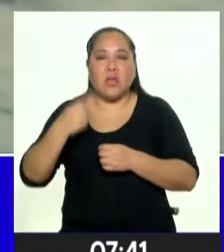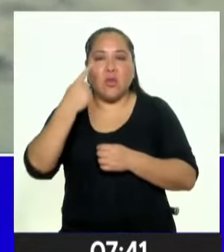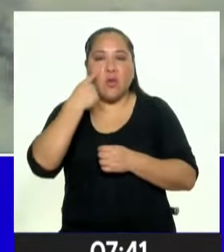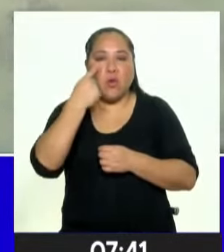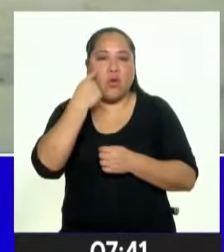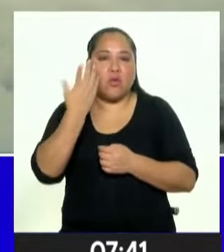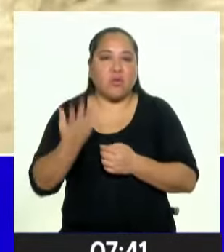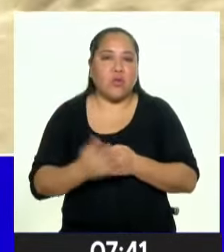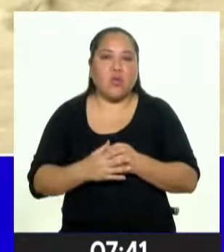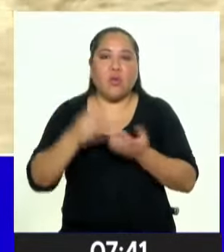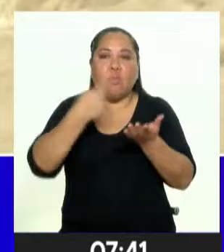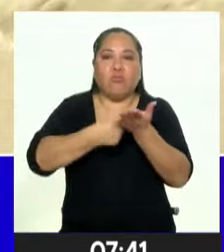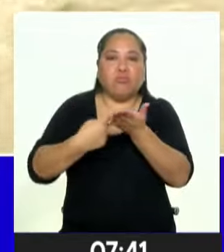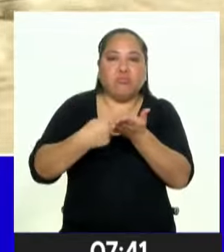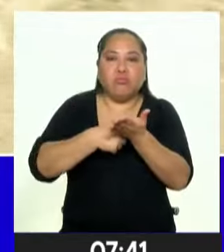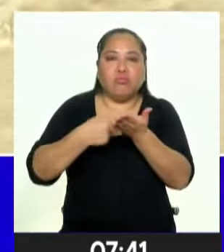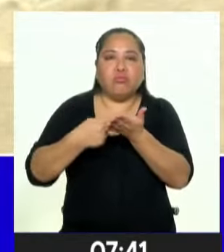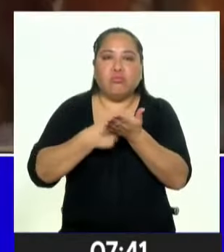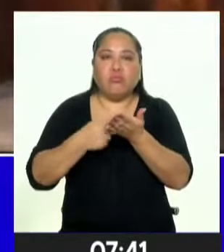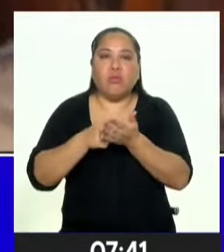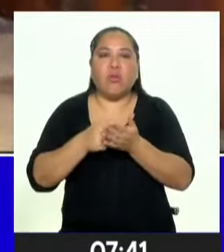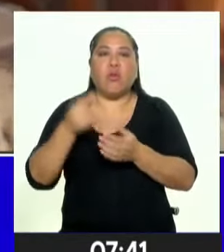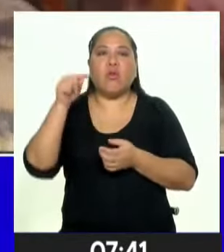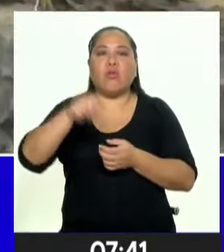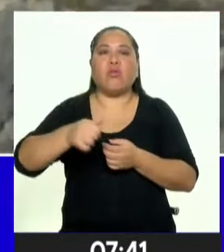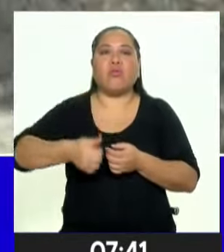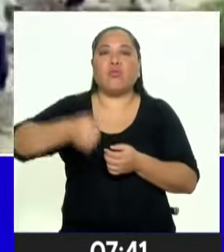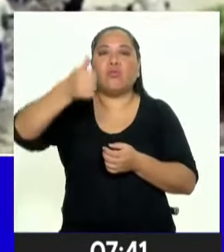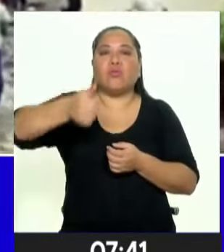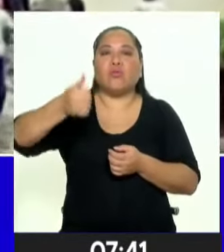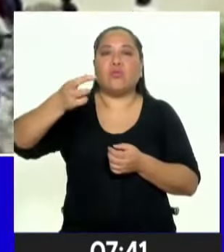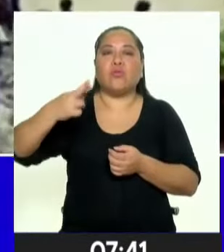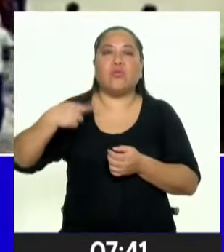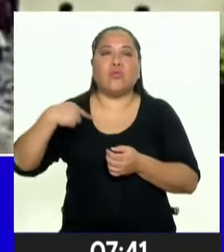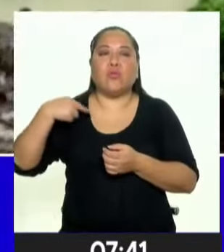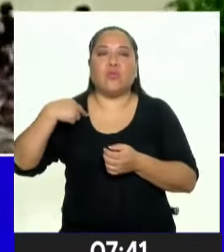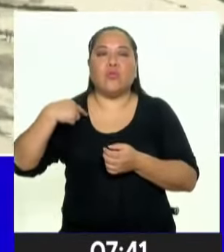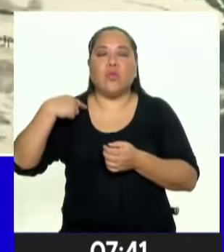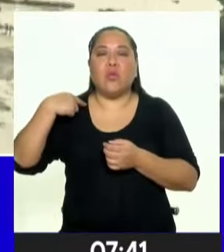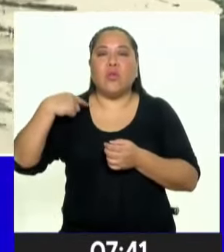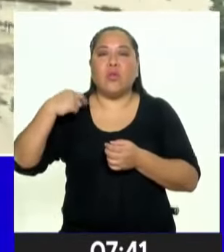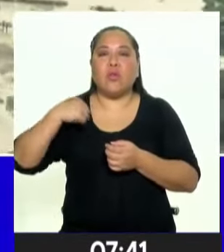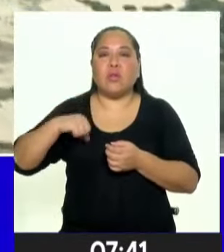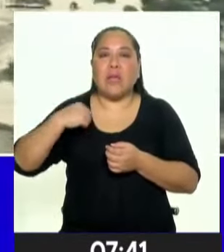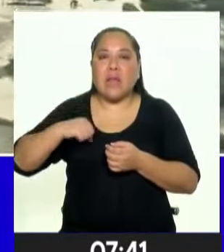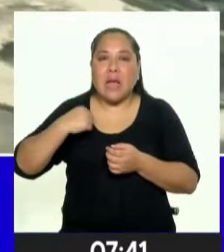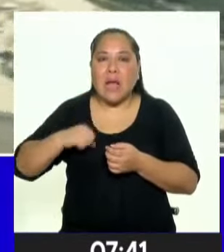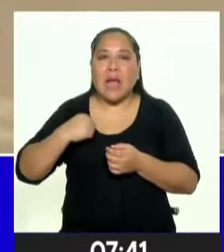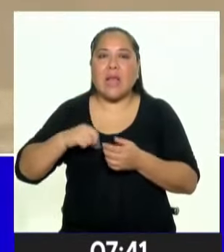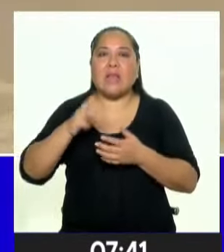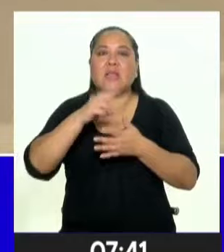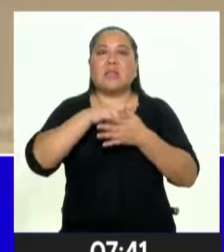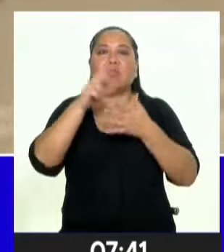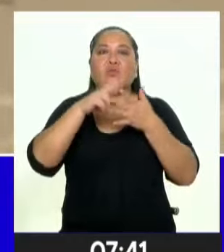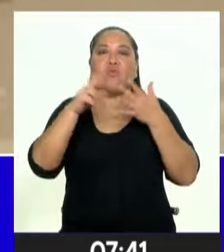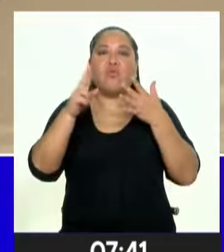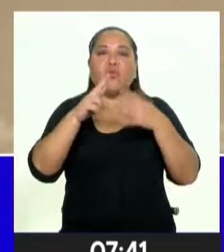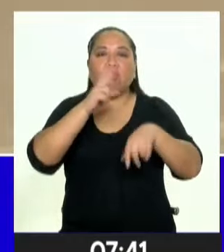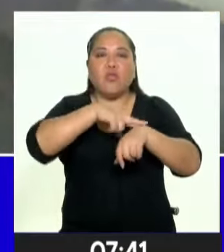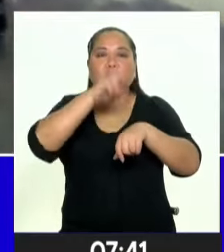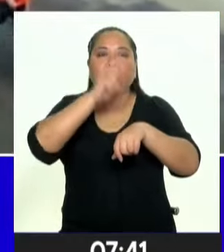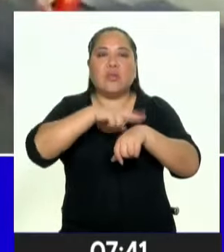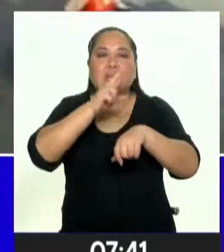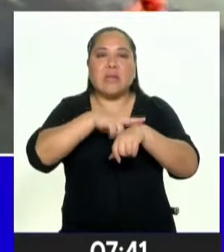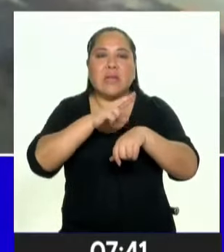regionales en torno a lo que será también preparación para poder enfrentar el fenómeno del niño global no